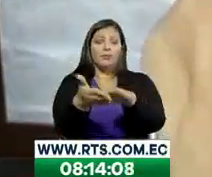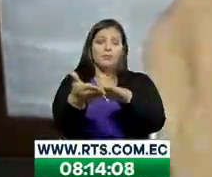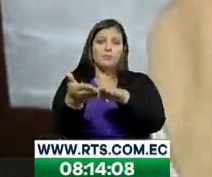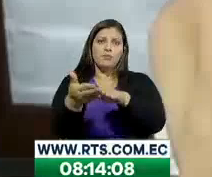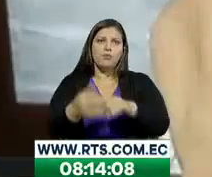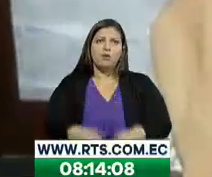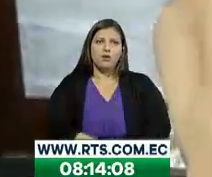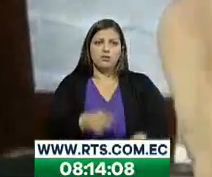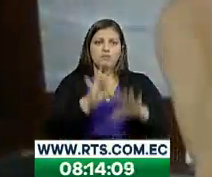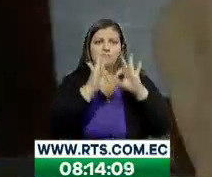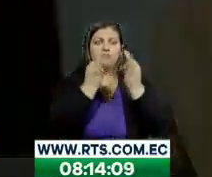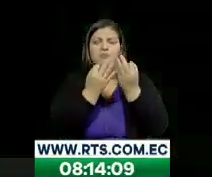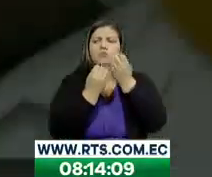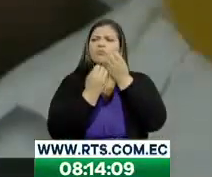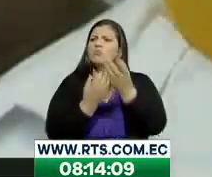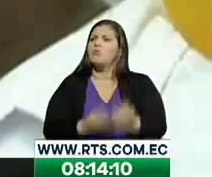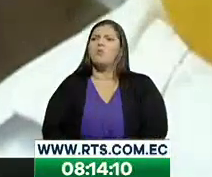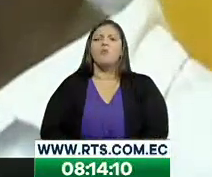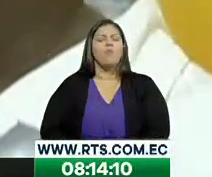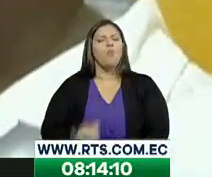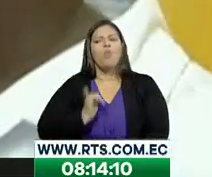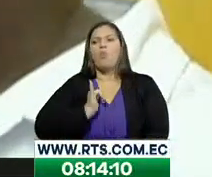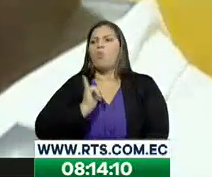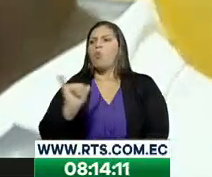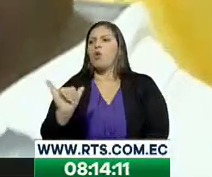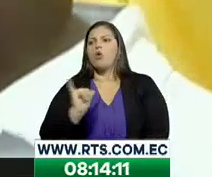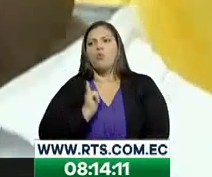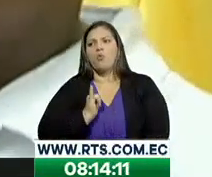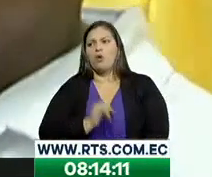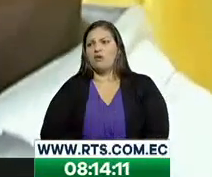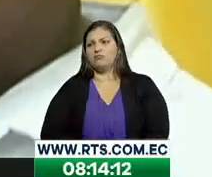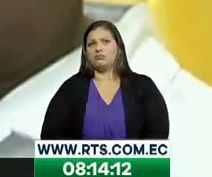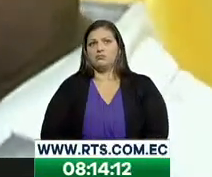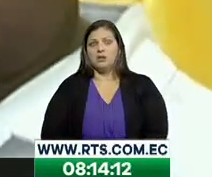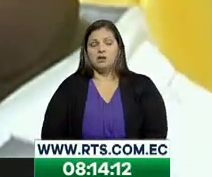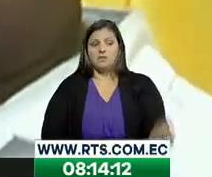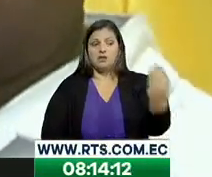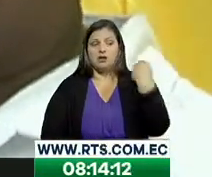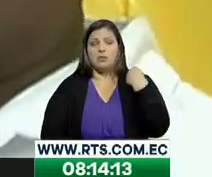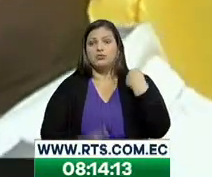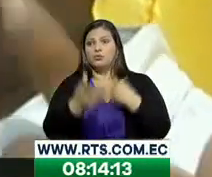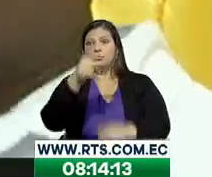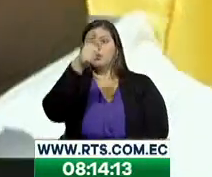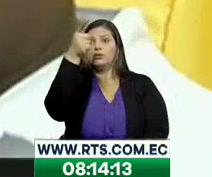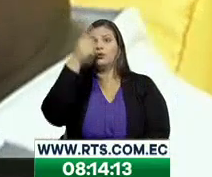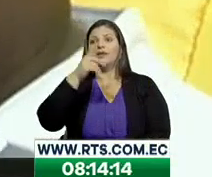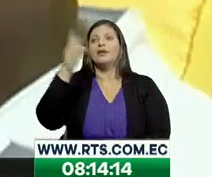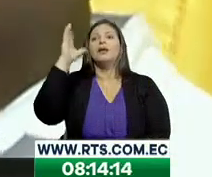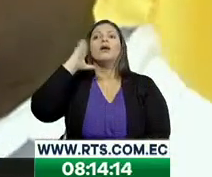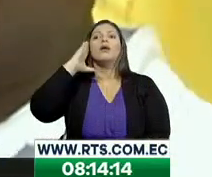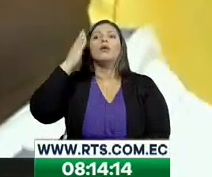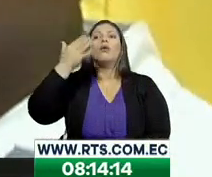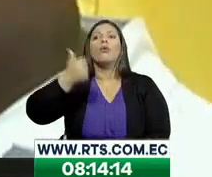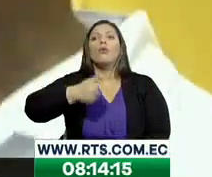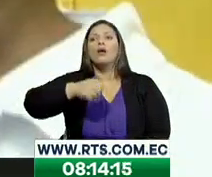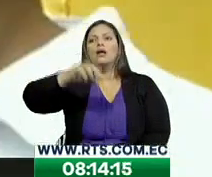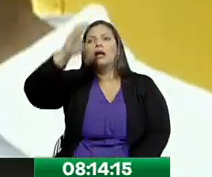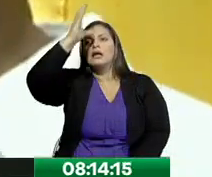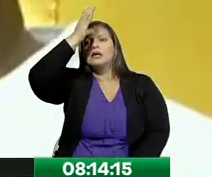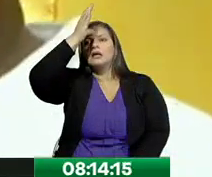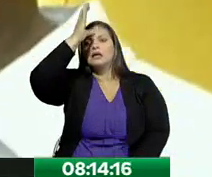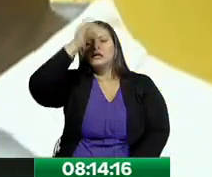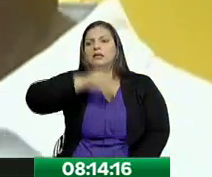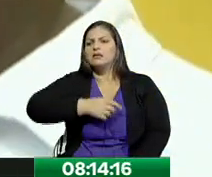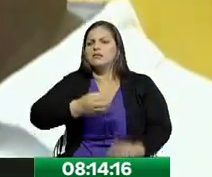mismas condiciones. Yo estando aquí en Guayaquil, me llamaron de la clínica de Cuenca que tenía que volver a firmar otra documentación sobre el